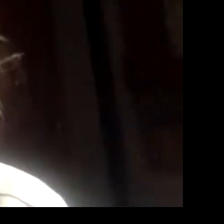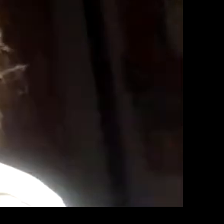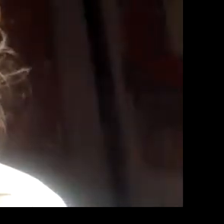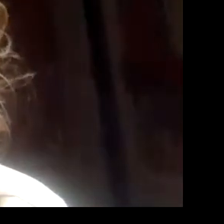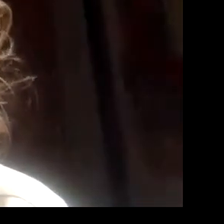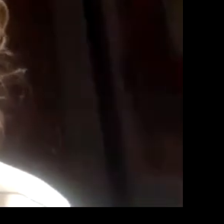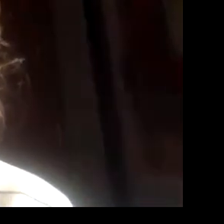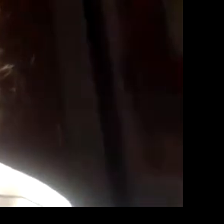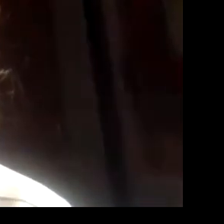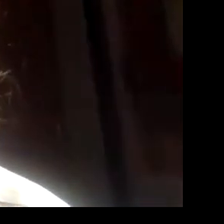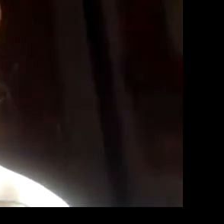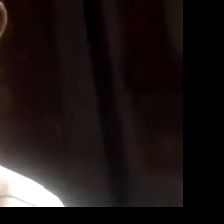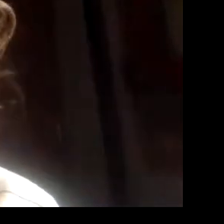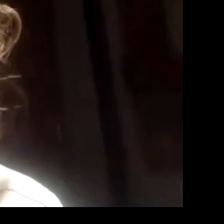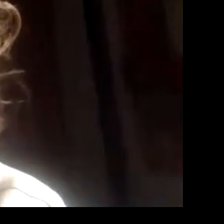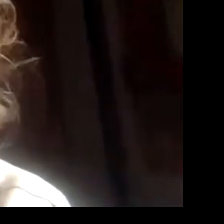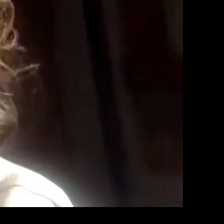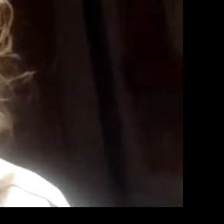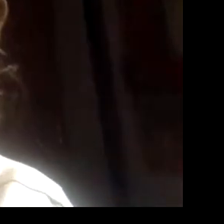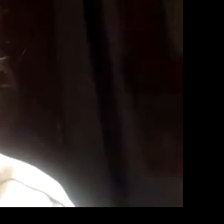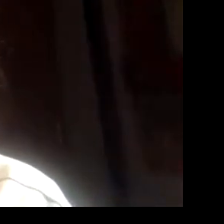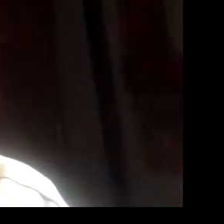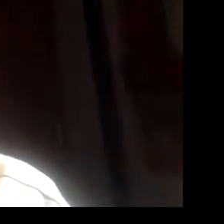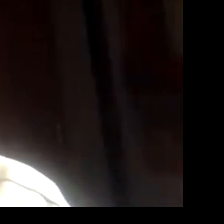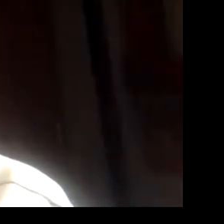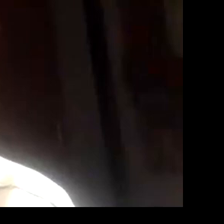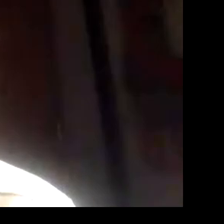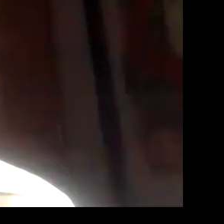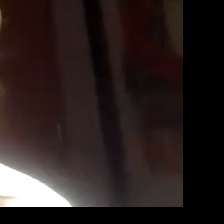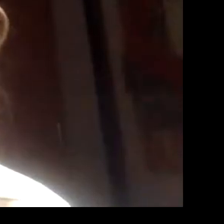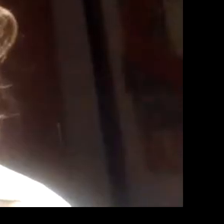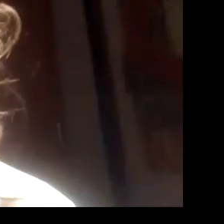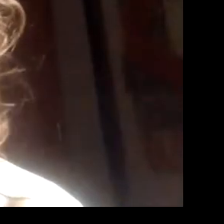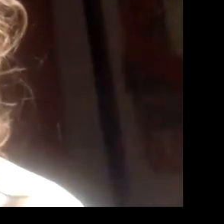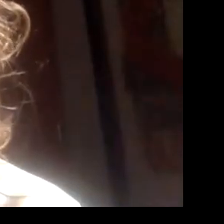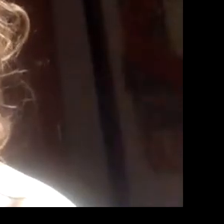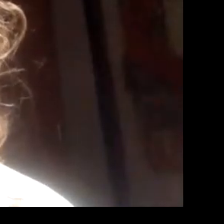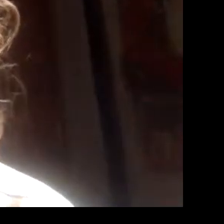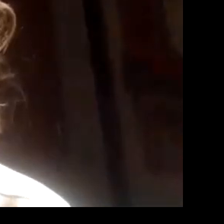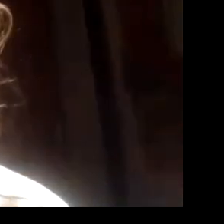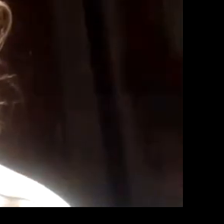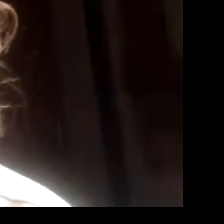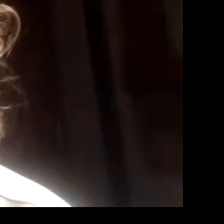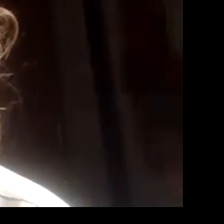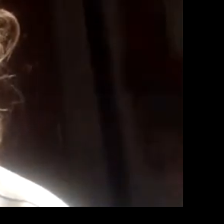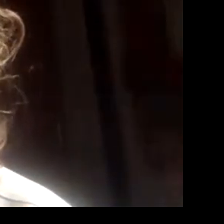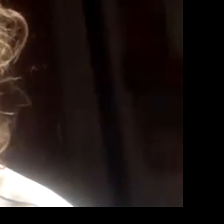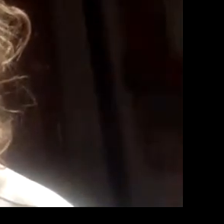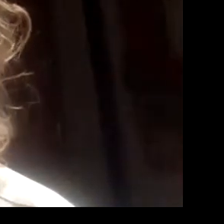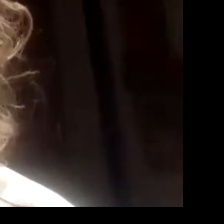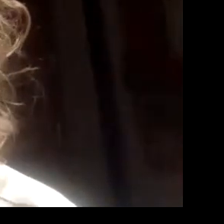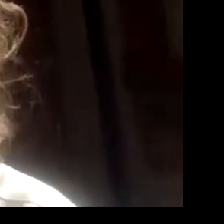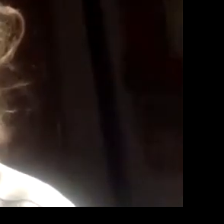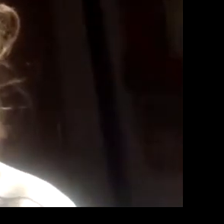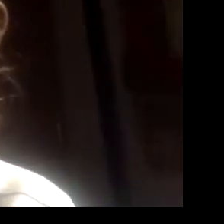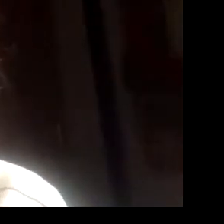Cecilia tiene un extensísimo currículum. Ella es bioquímica de la Universidad de Chile y además primera